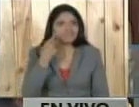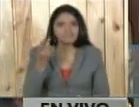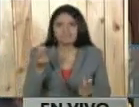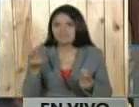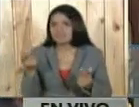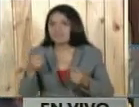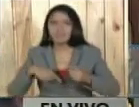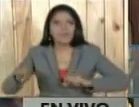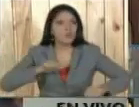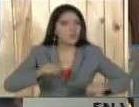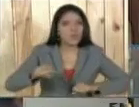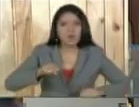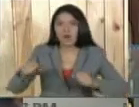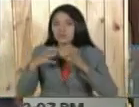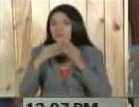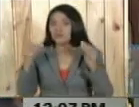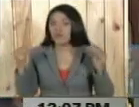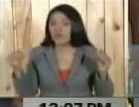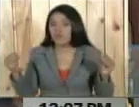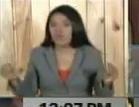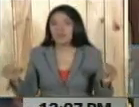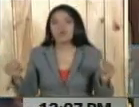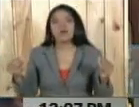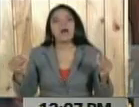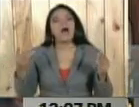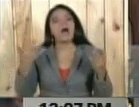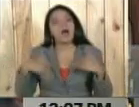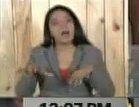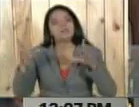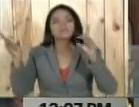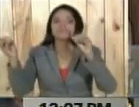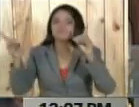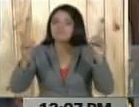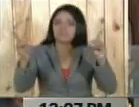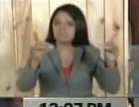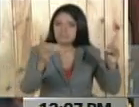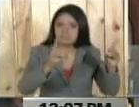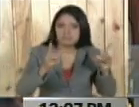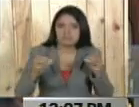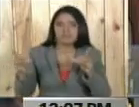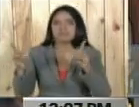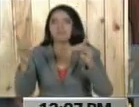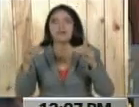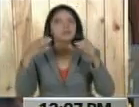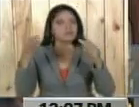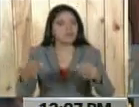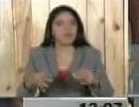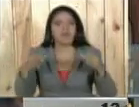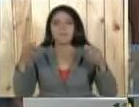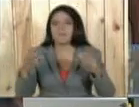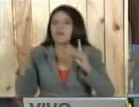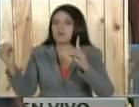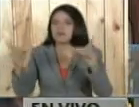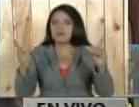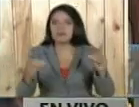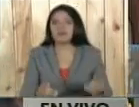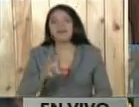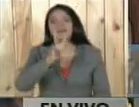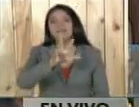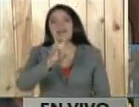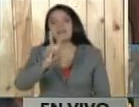los mecanismos de encuentro, de diálogo, de debate permanente.